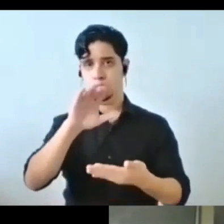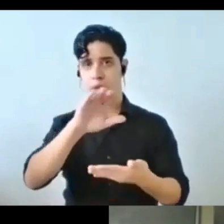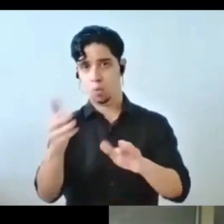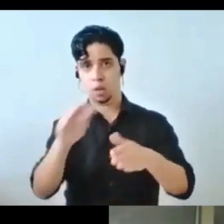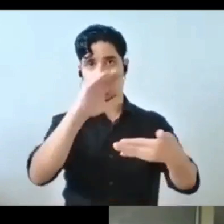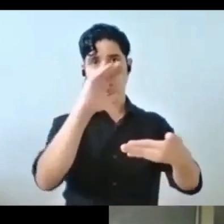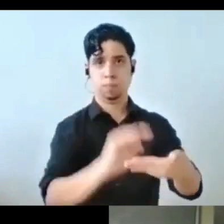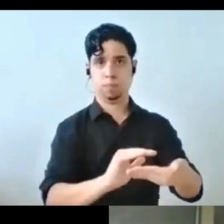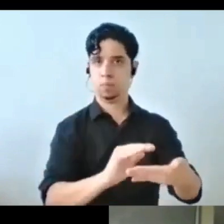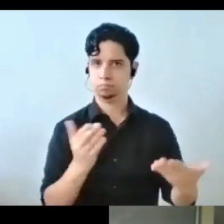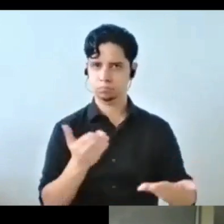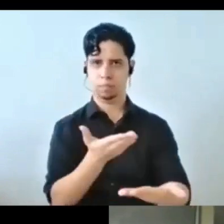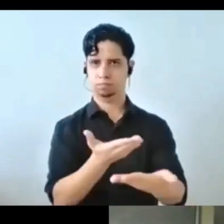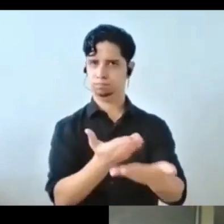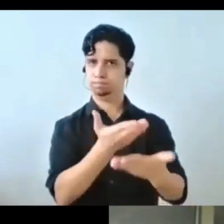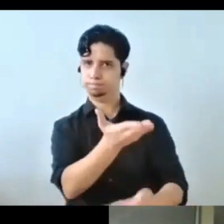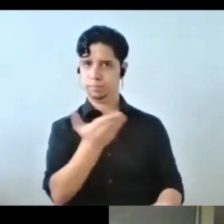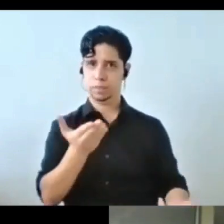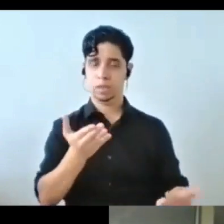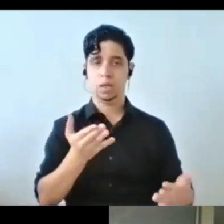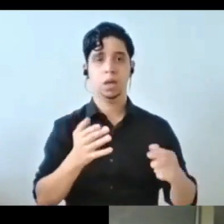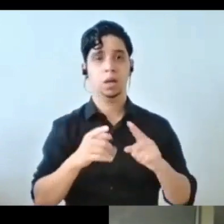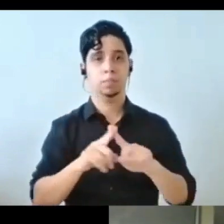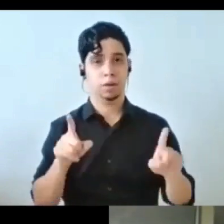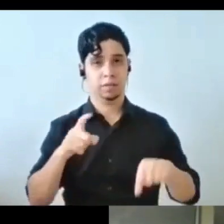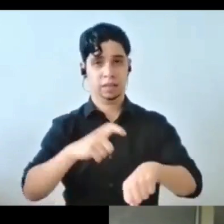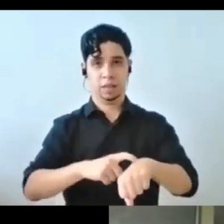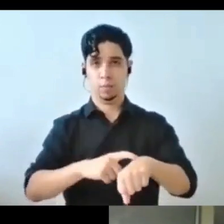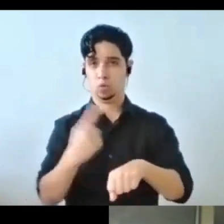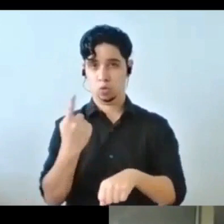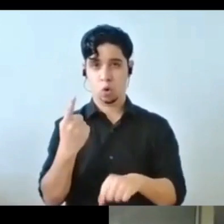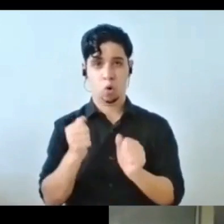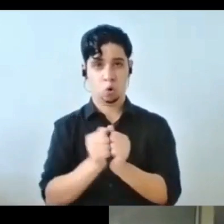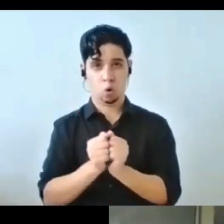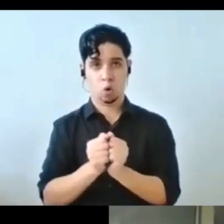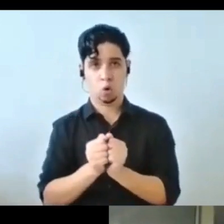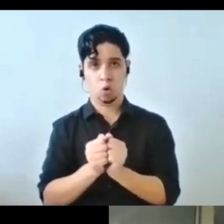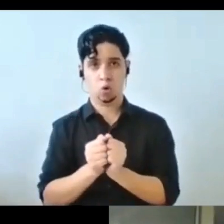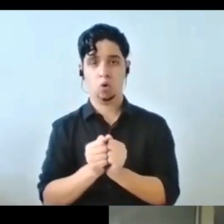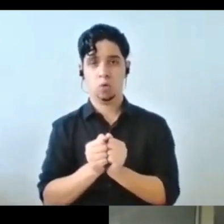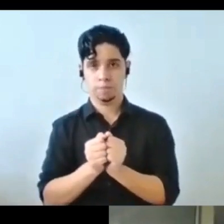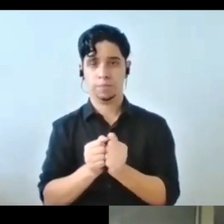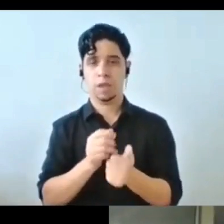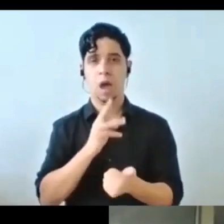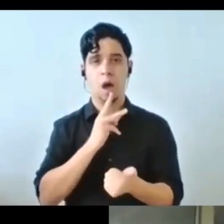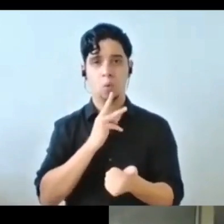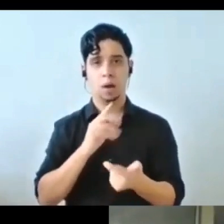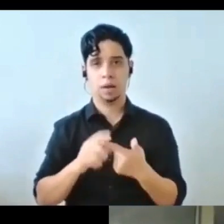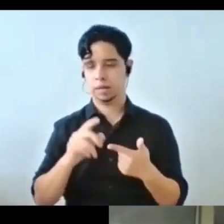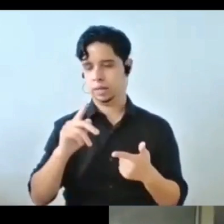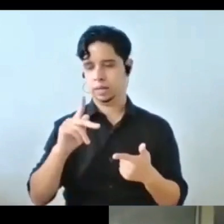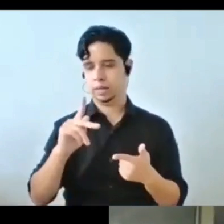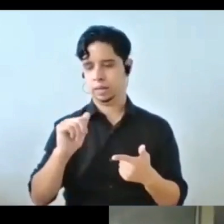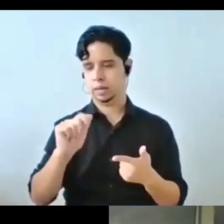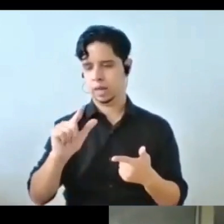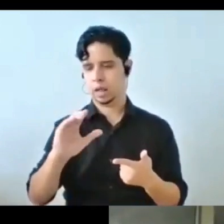aquí. Y eso, que en ese momento era con agua y cal clorada. Que ahora estoy yo